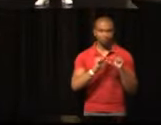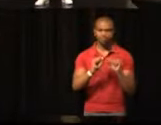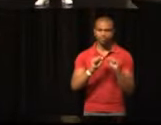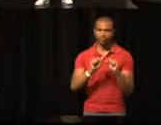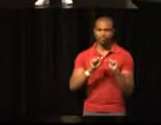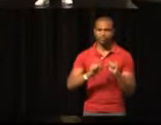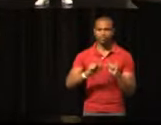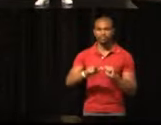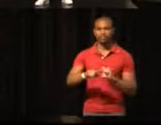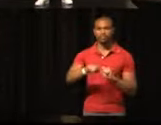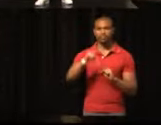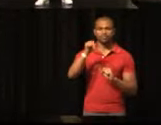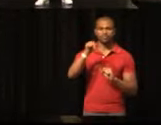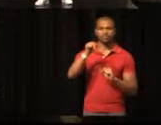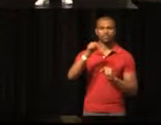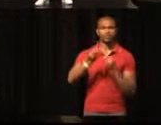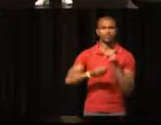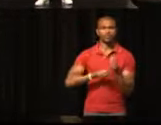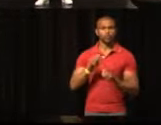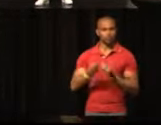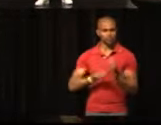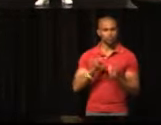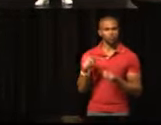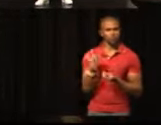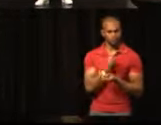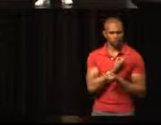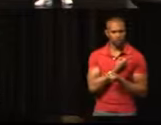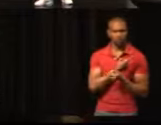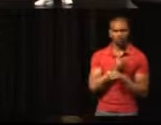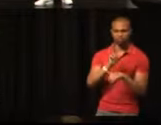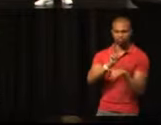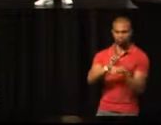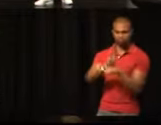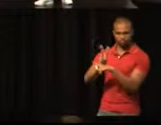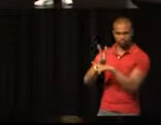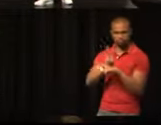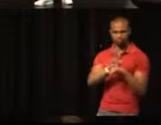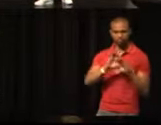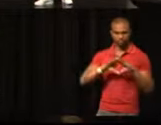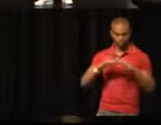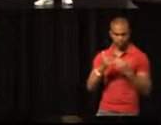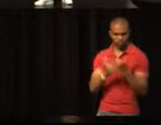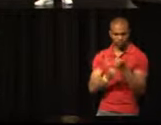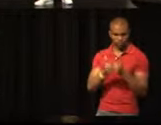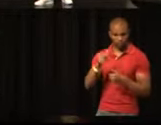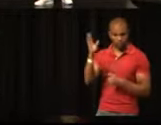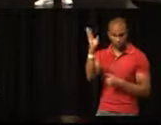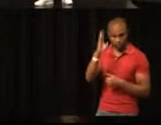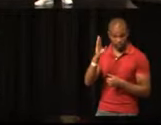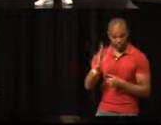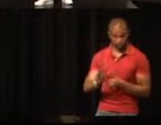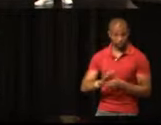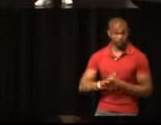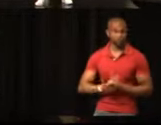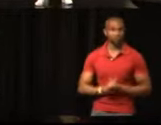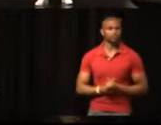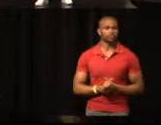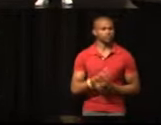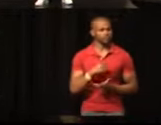para definir cómo va a ser nuestra cobertura en el Mundial aquí en Brasil.